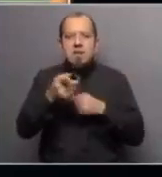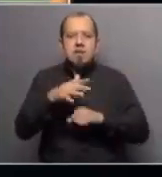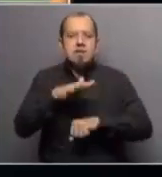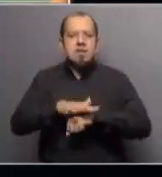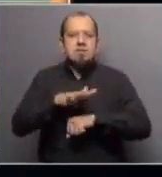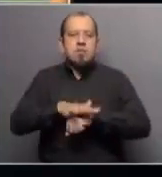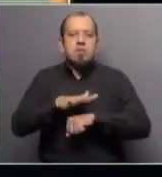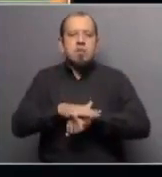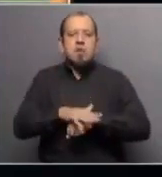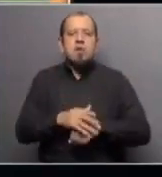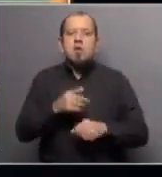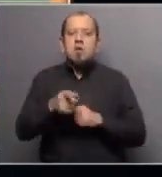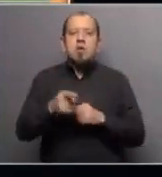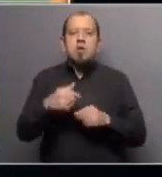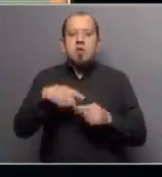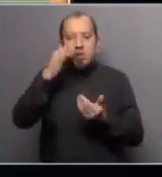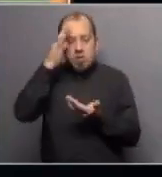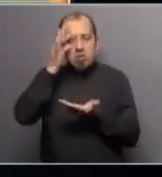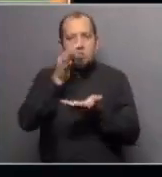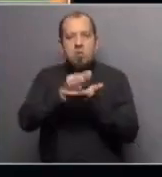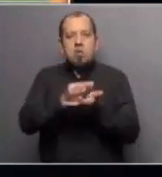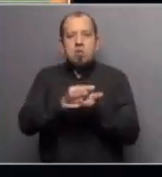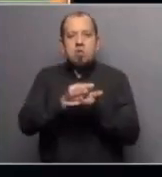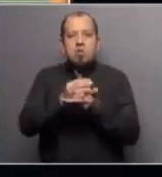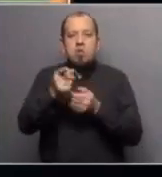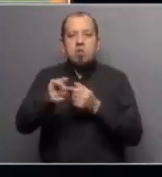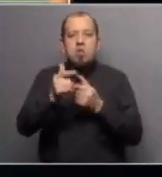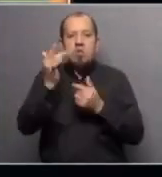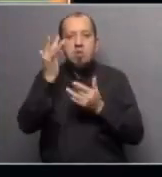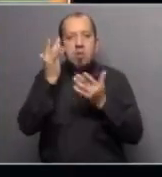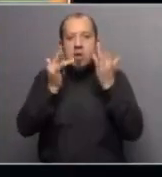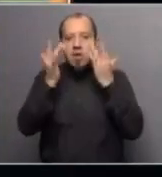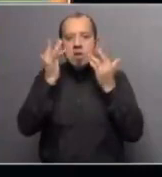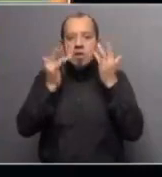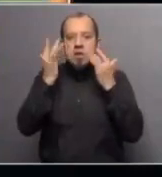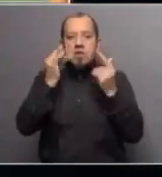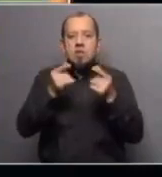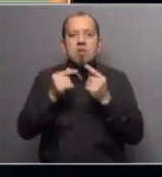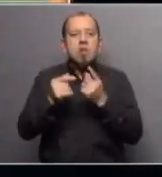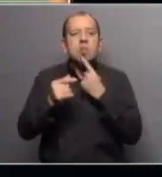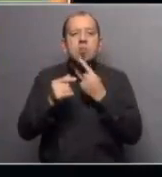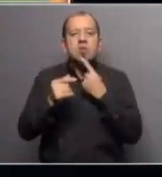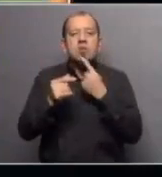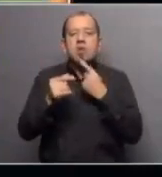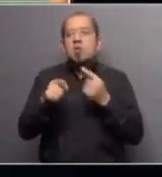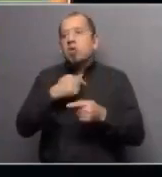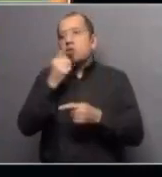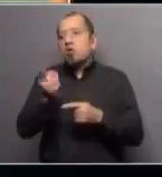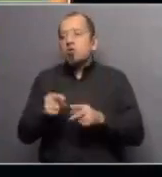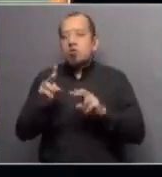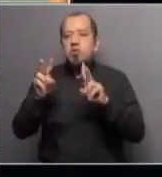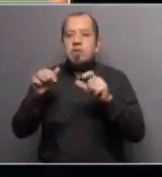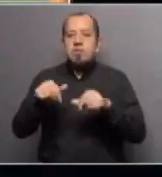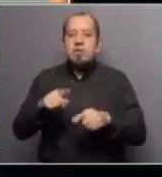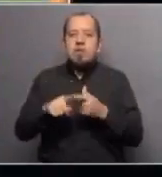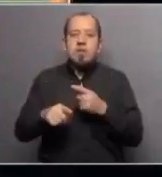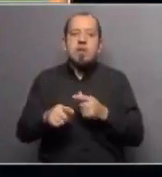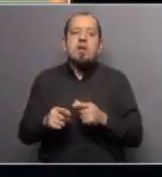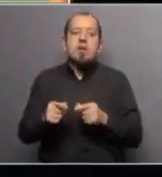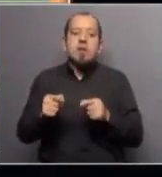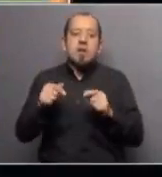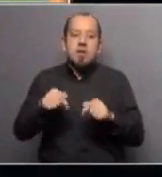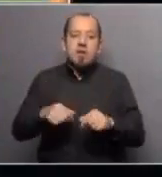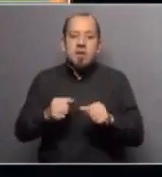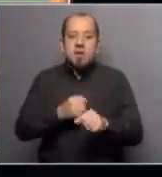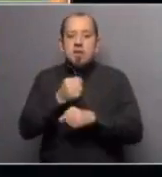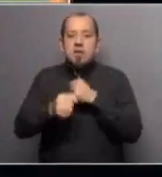momento donde el pueblo a través de lo artístico purga sus penas políticas y de otro tipo de las cosas que han pasado en el año. Y este